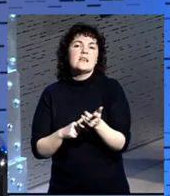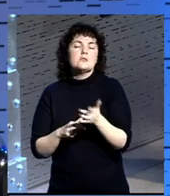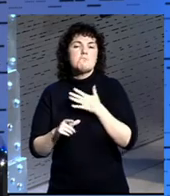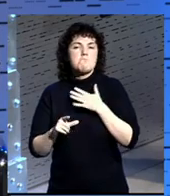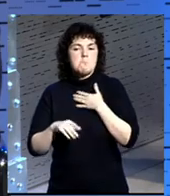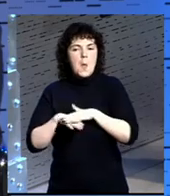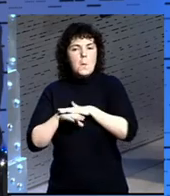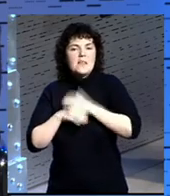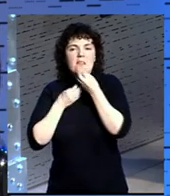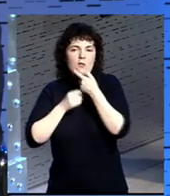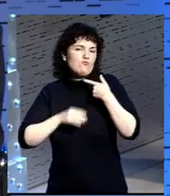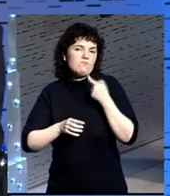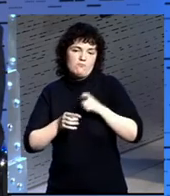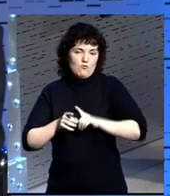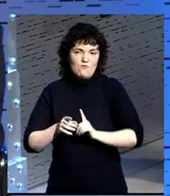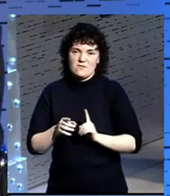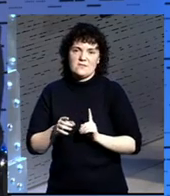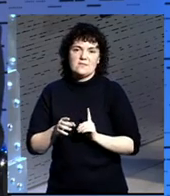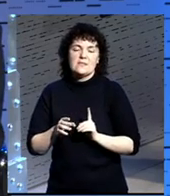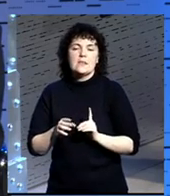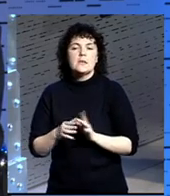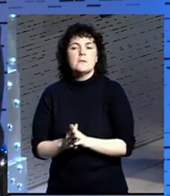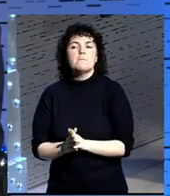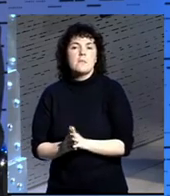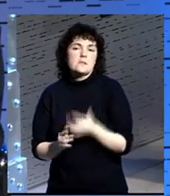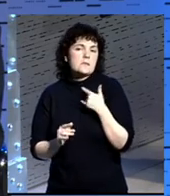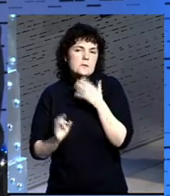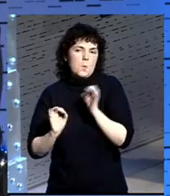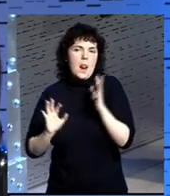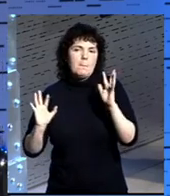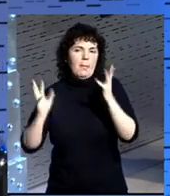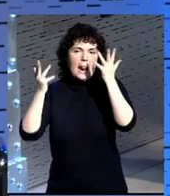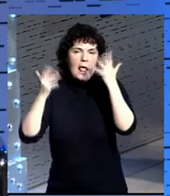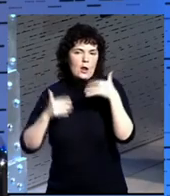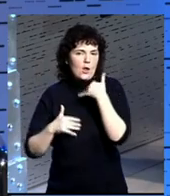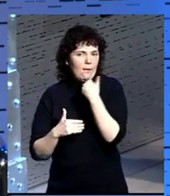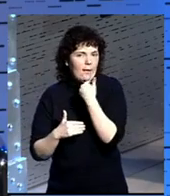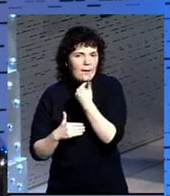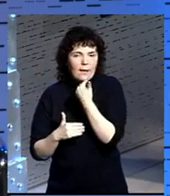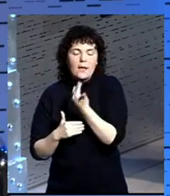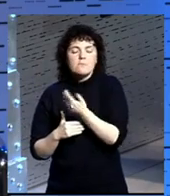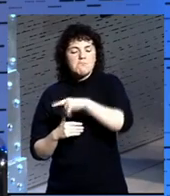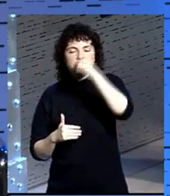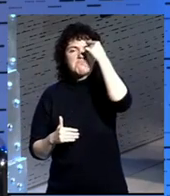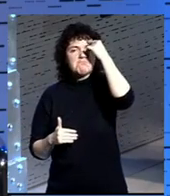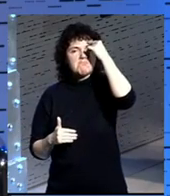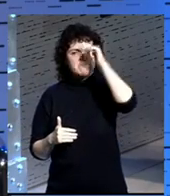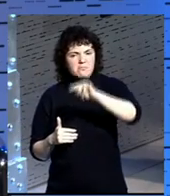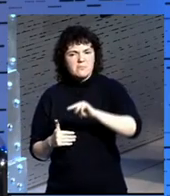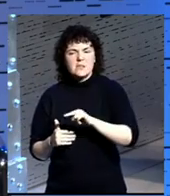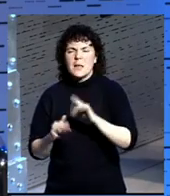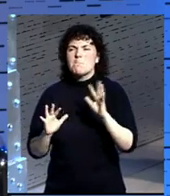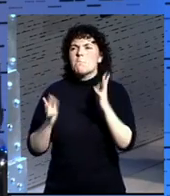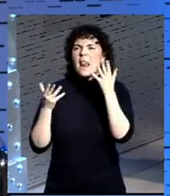propias bases de datos. Y es milagroso. Que sepamos. Lo que es milagroso